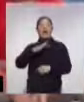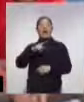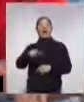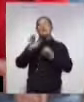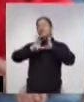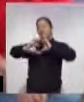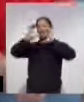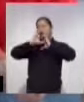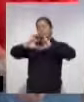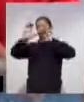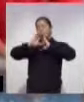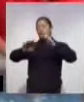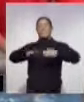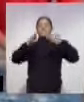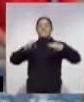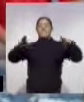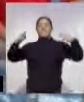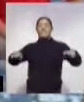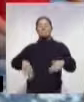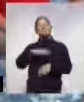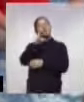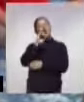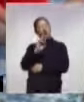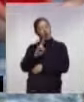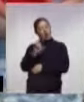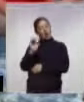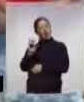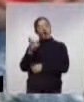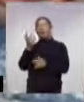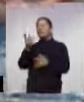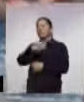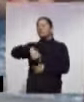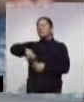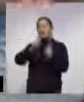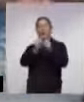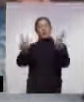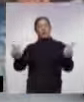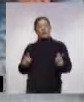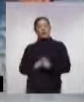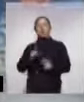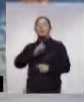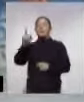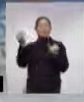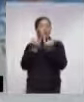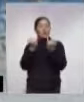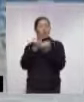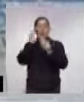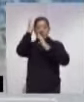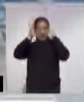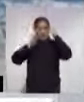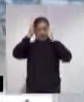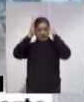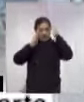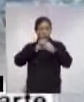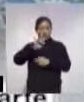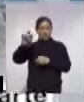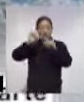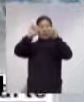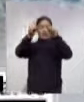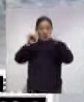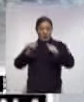recital, un concierto de música coral. Eso también se va a realizar allí en el Museo de